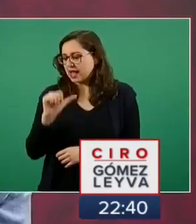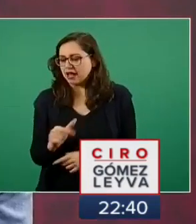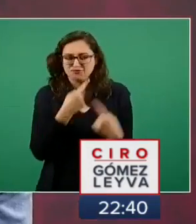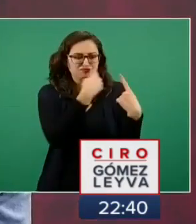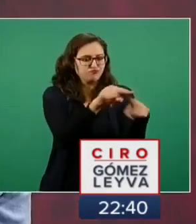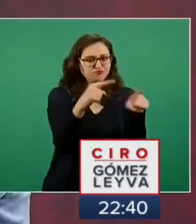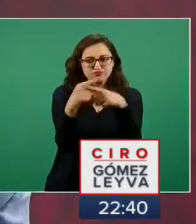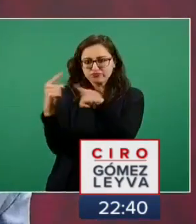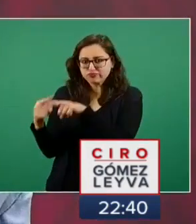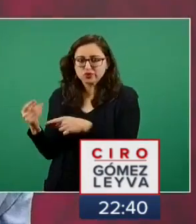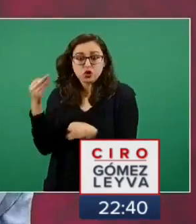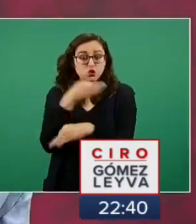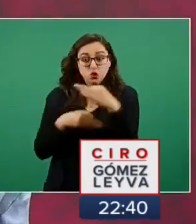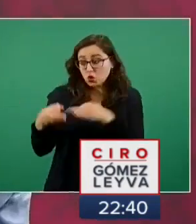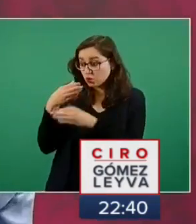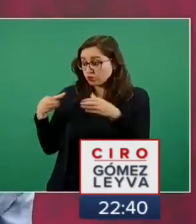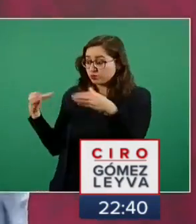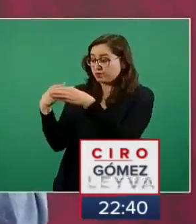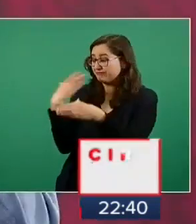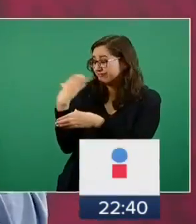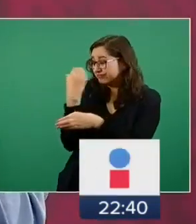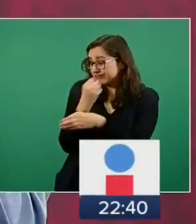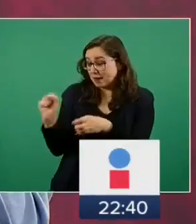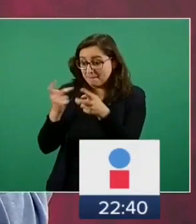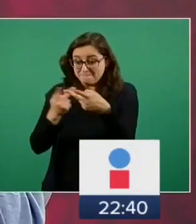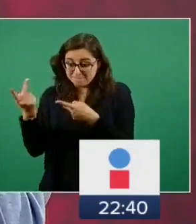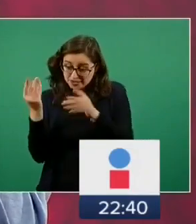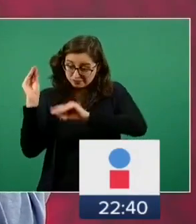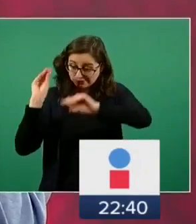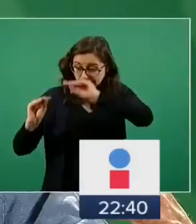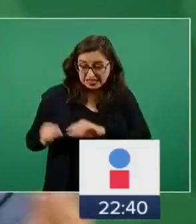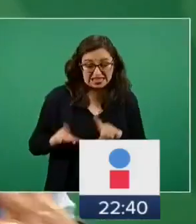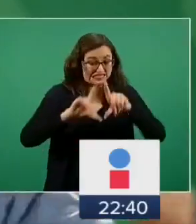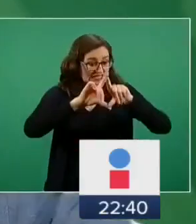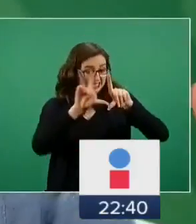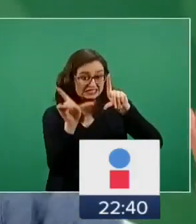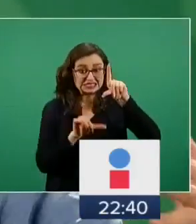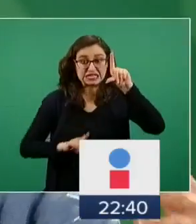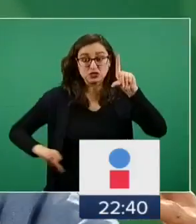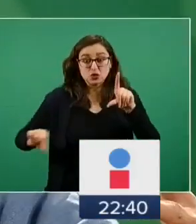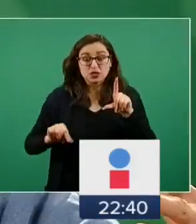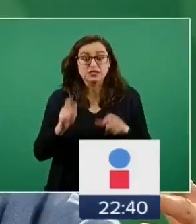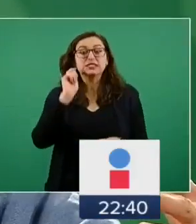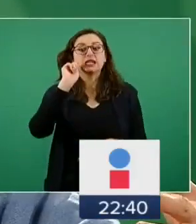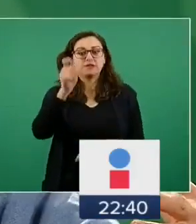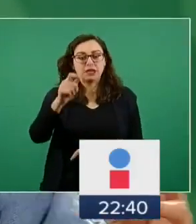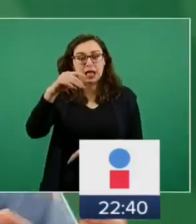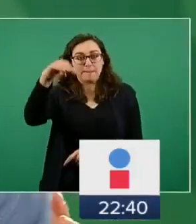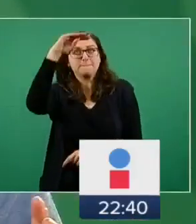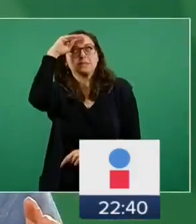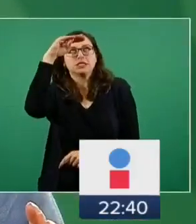Hizo un plan, y es un plan estratégico nacional, piensa en todo un país.